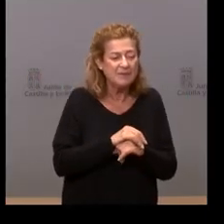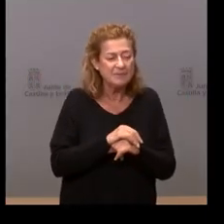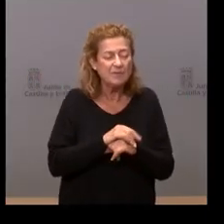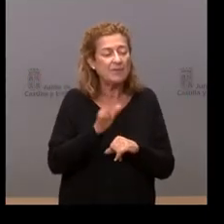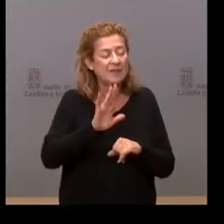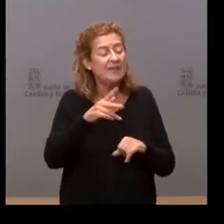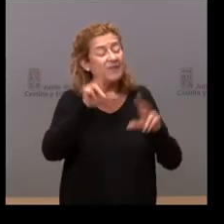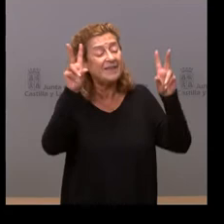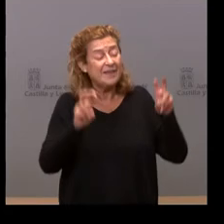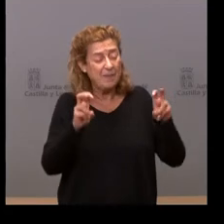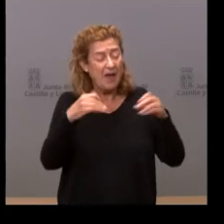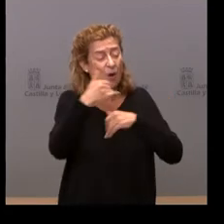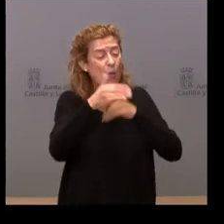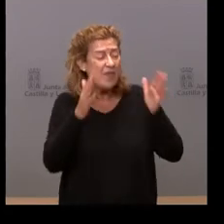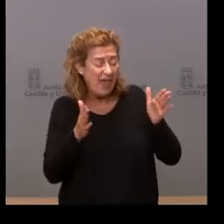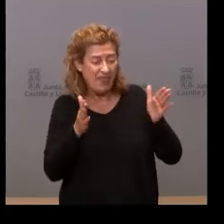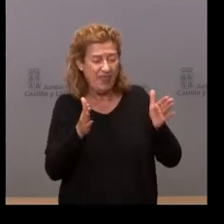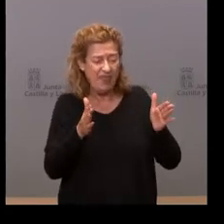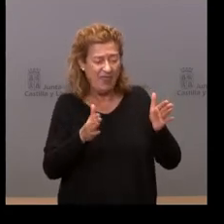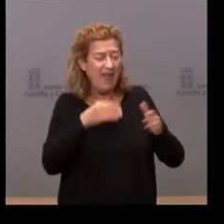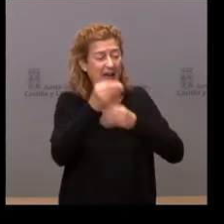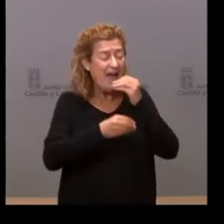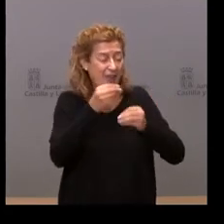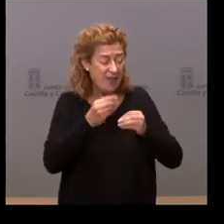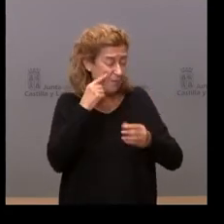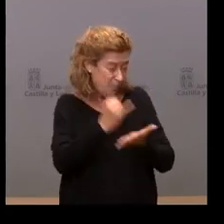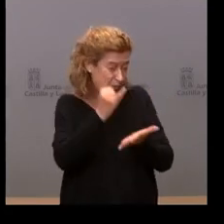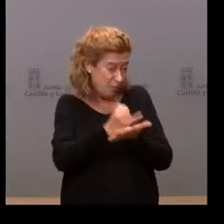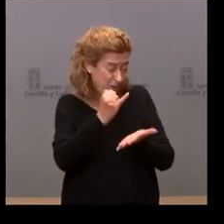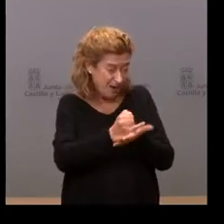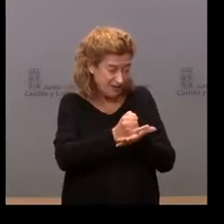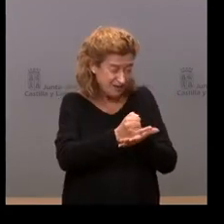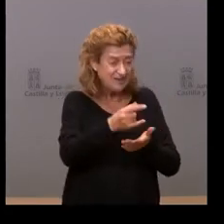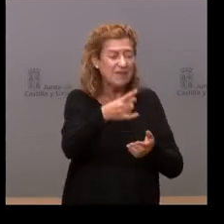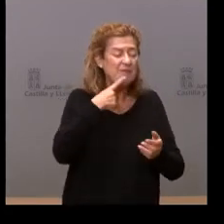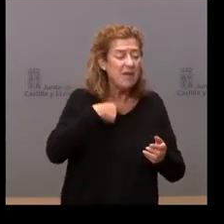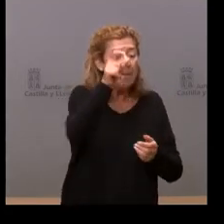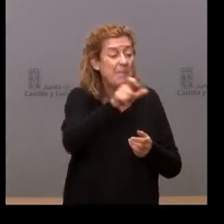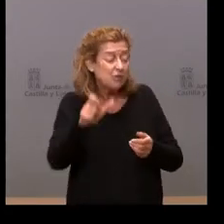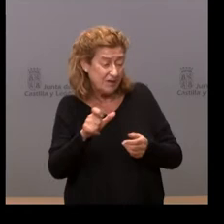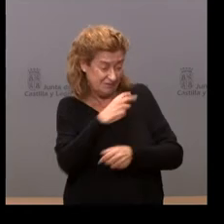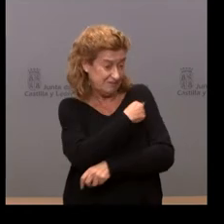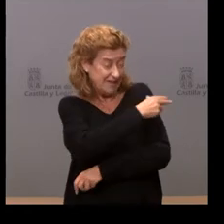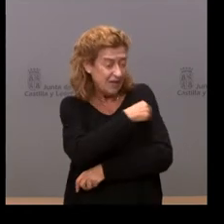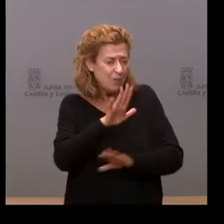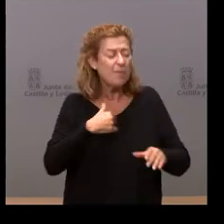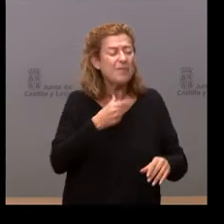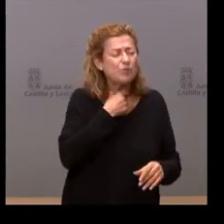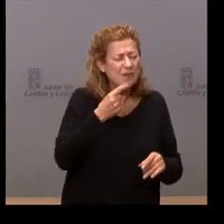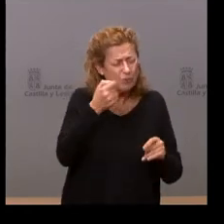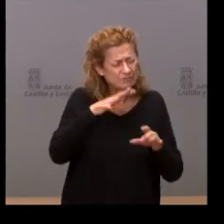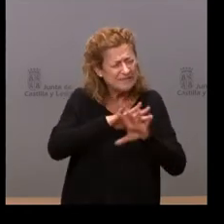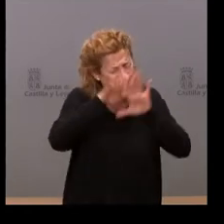sobre las unidades que van a estar haciendo pruebas nos ha dicho que va a ser personal sanitario pero me gustaría que aclarara